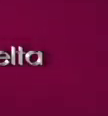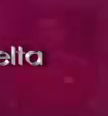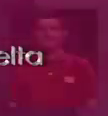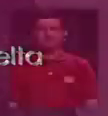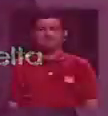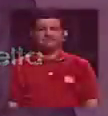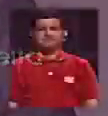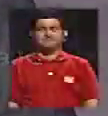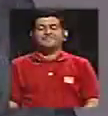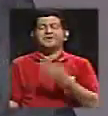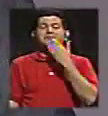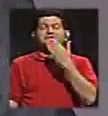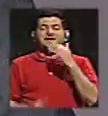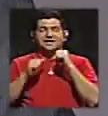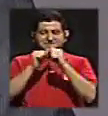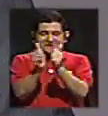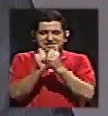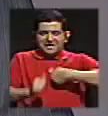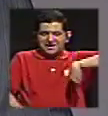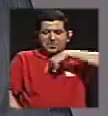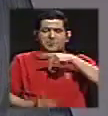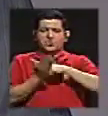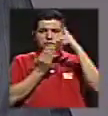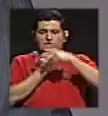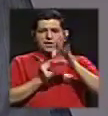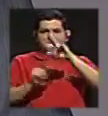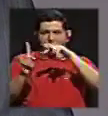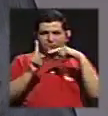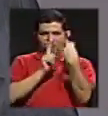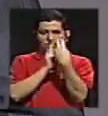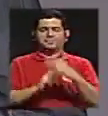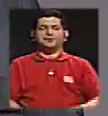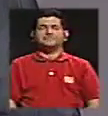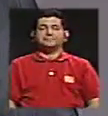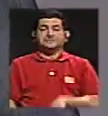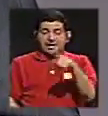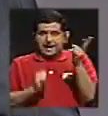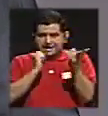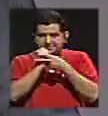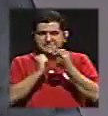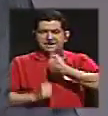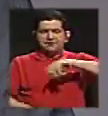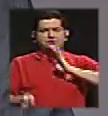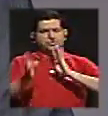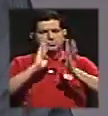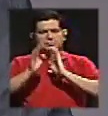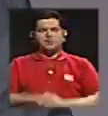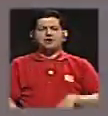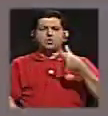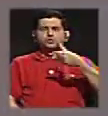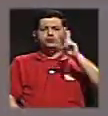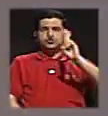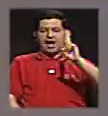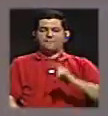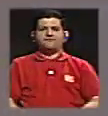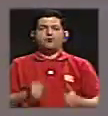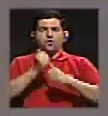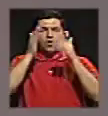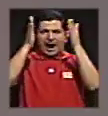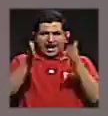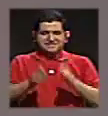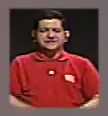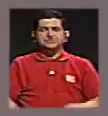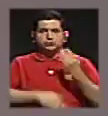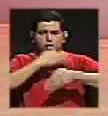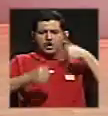pronto gracias por continuar con nosotros en su programa puntos de vista en esta ocasión estamos conversando con Gustavo Román asesor